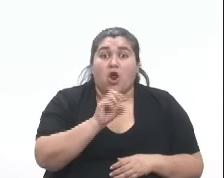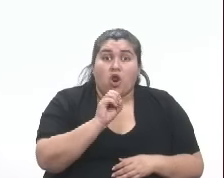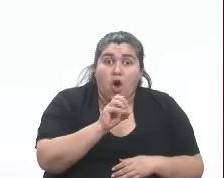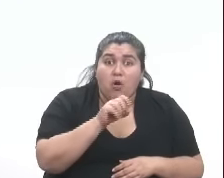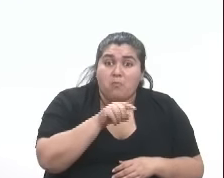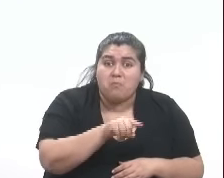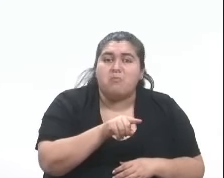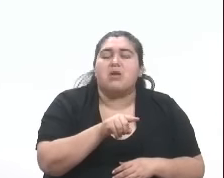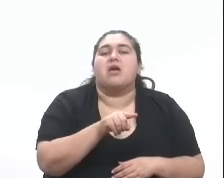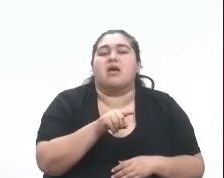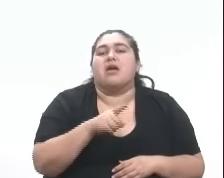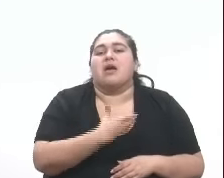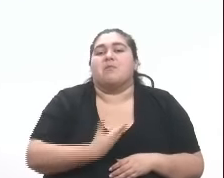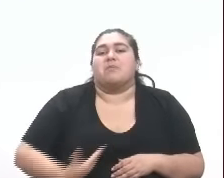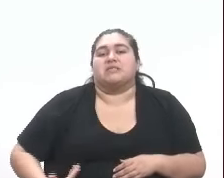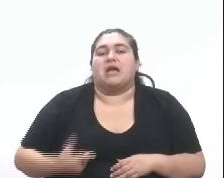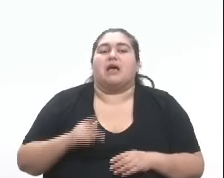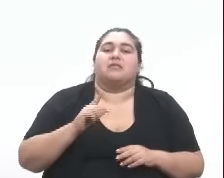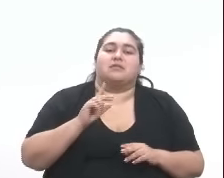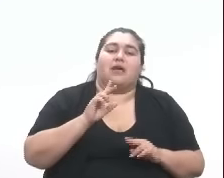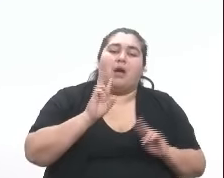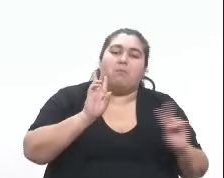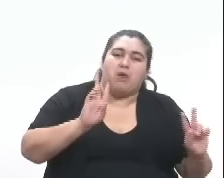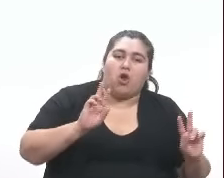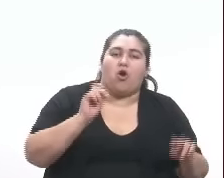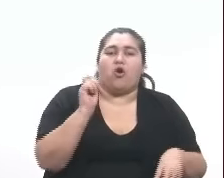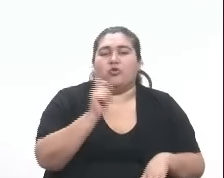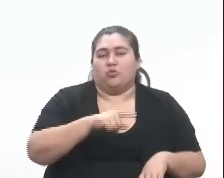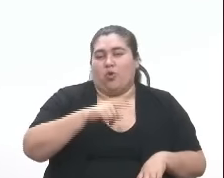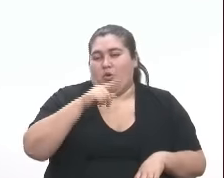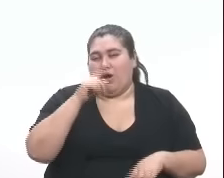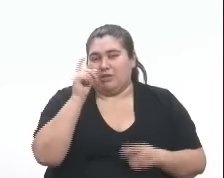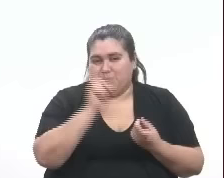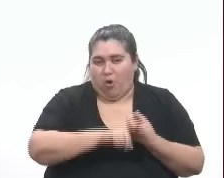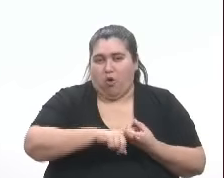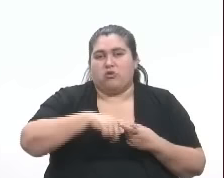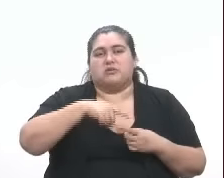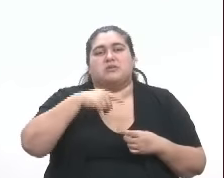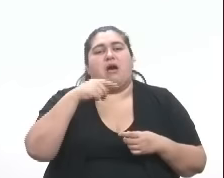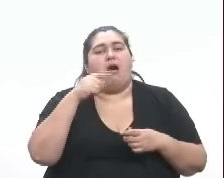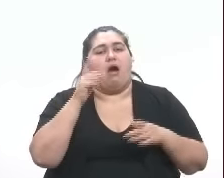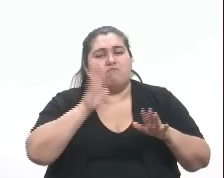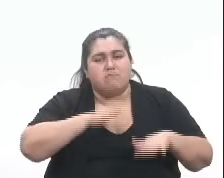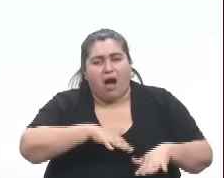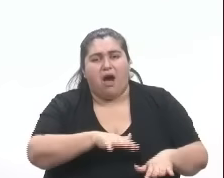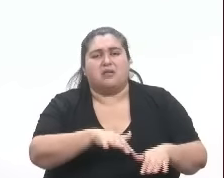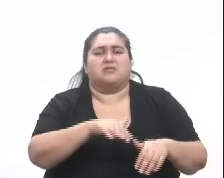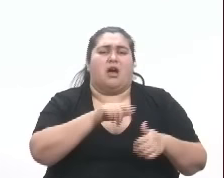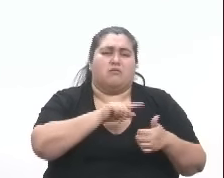¿verdad?, del presidente Perón, de su esposa, de los símbolos, de la marcha.